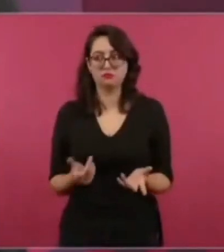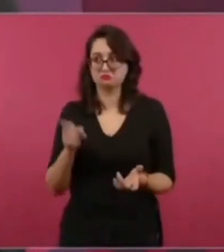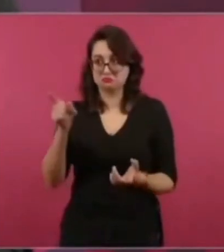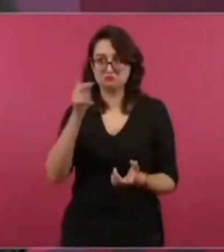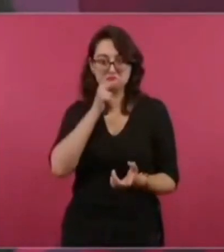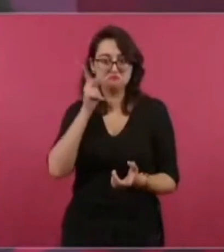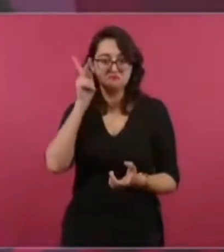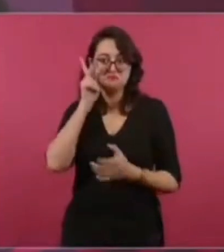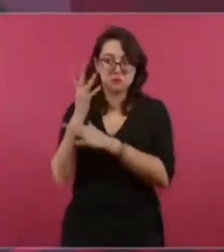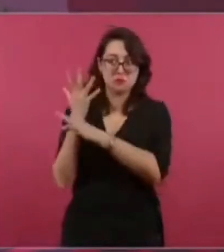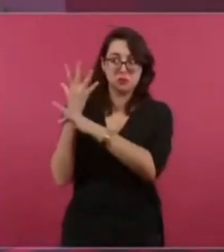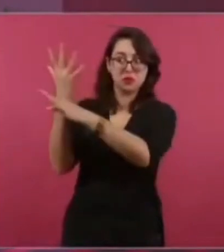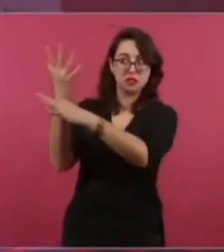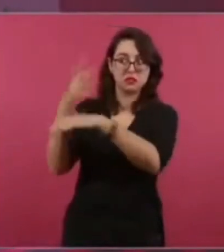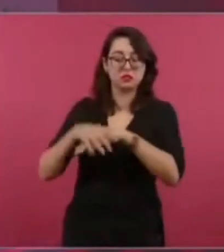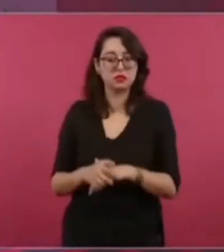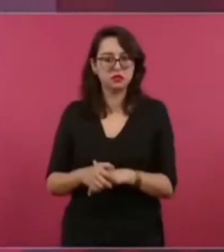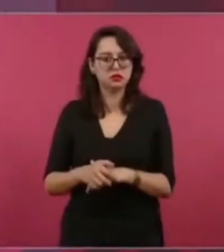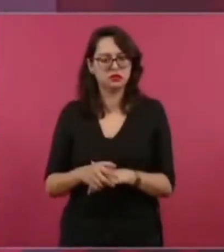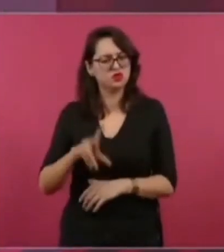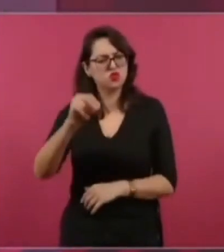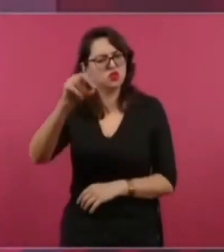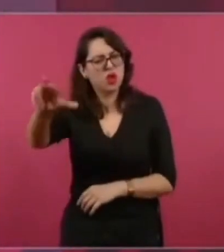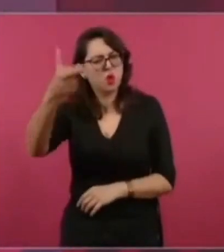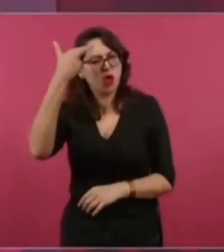de comunismo.